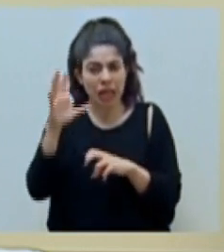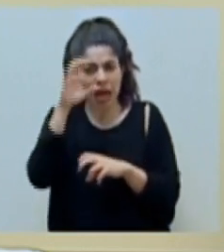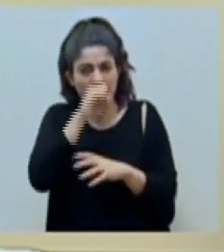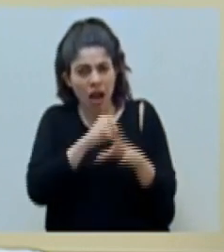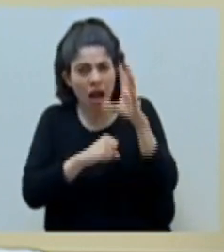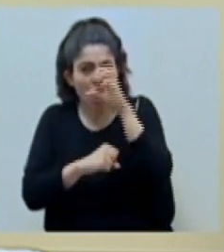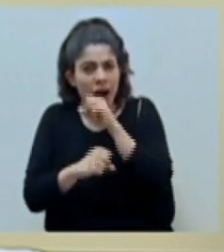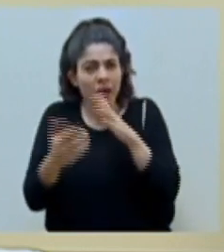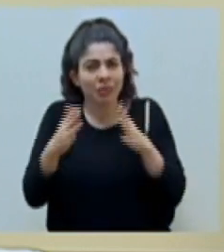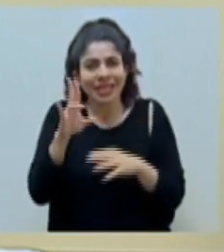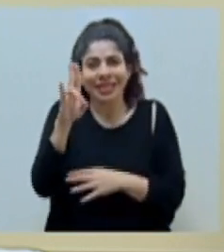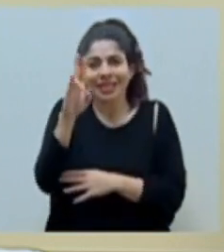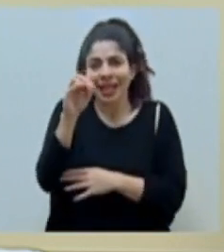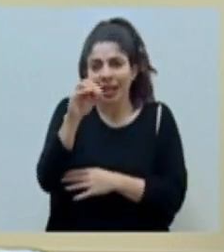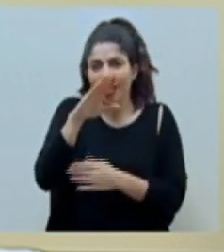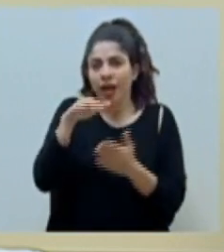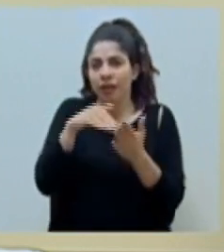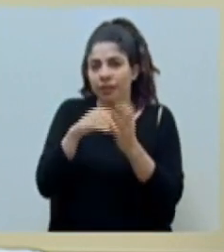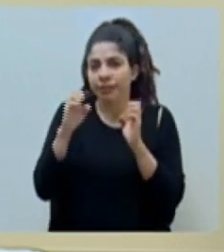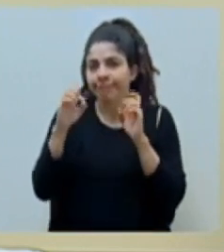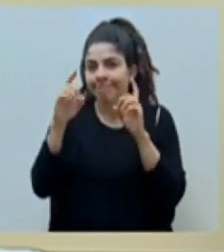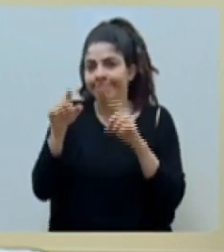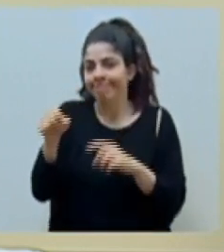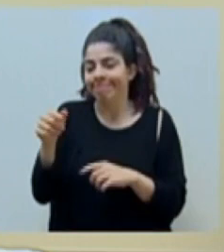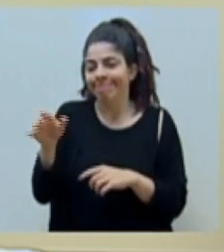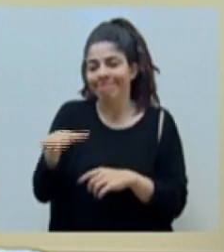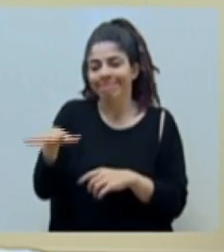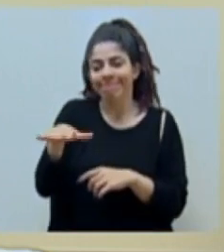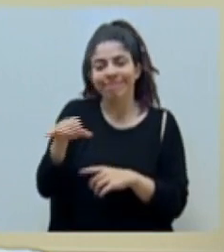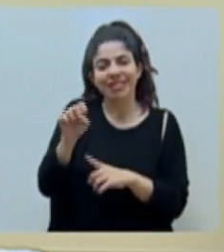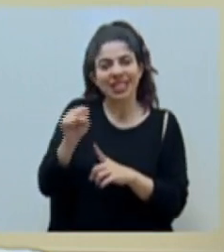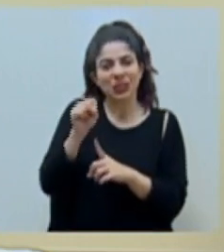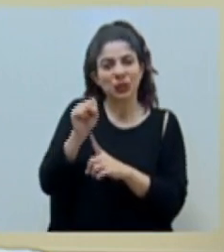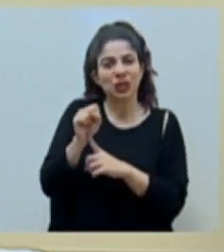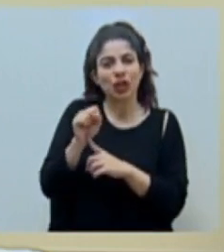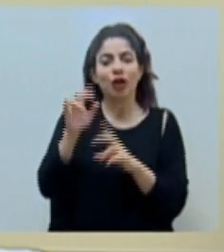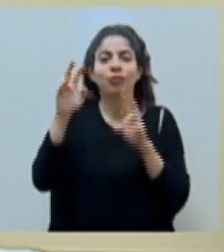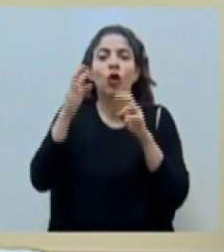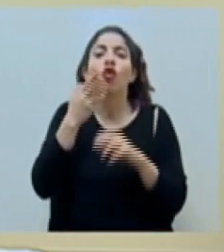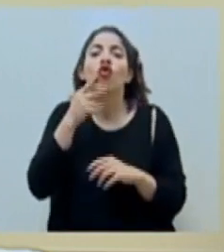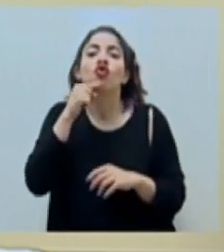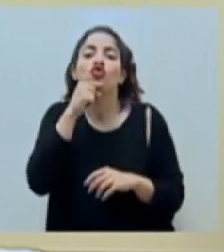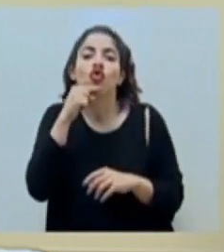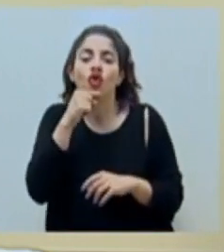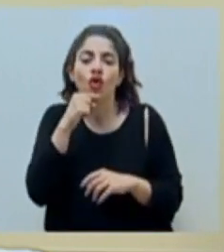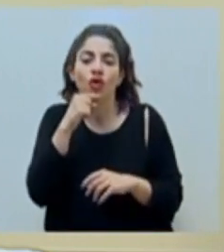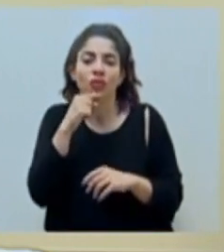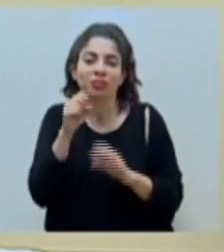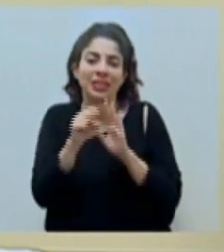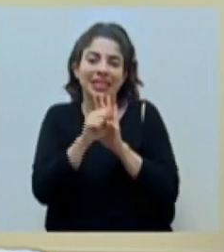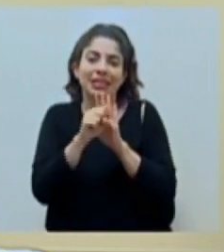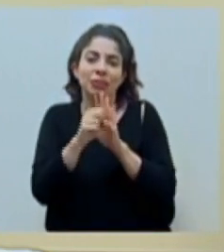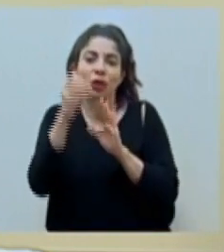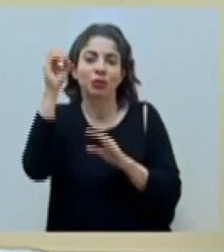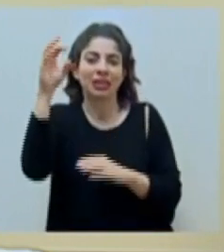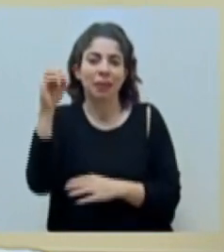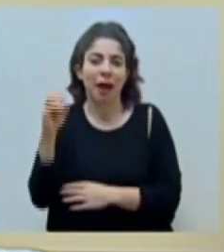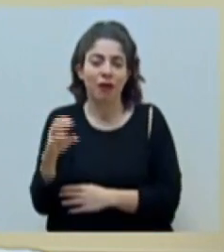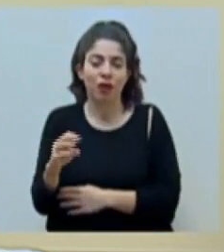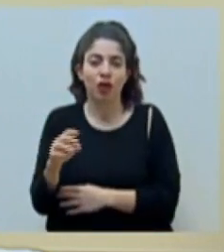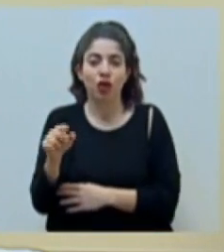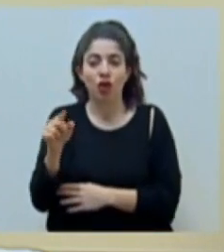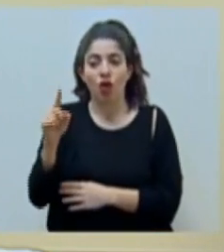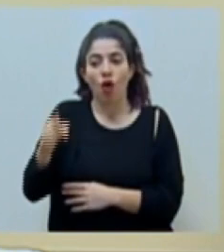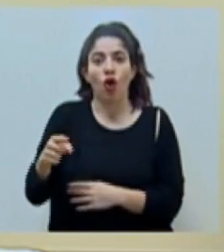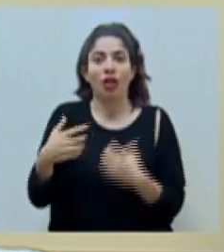hay alrededor de 70 centros educativos que tienen una condición, digamos, roja, para usar la simbología del semáforo en términos de